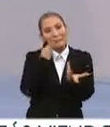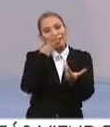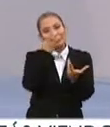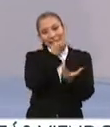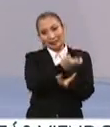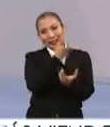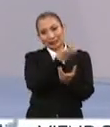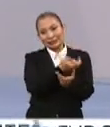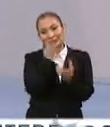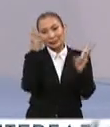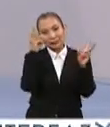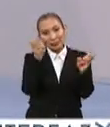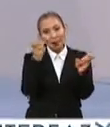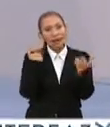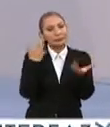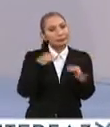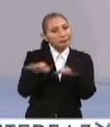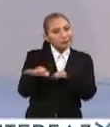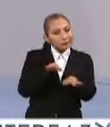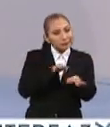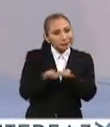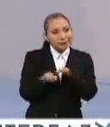este tema, esta labor,